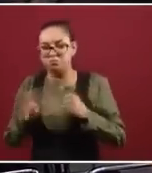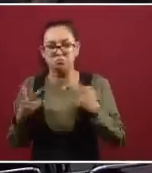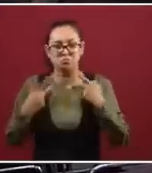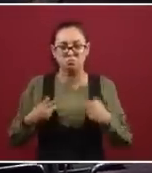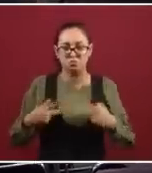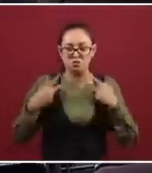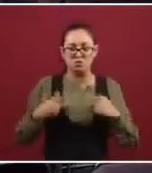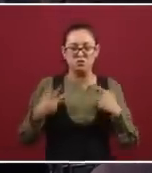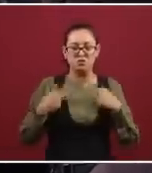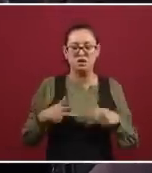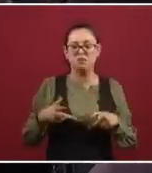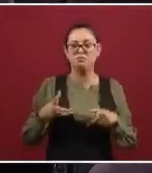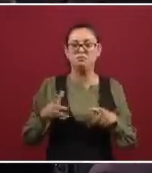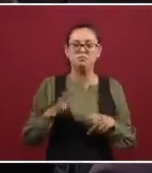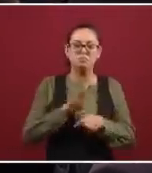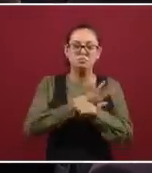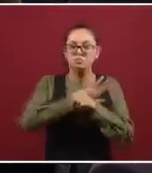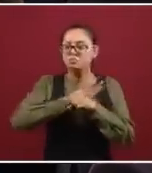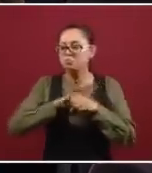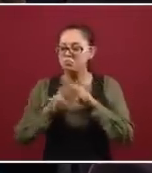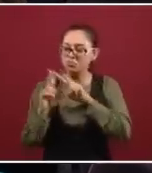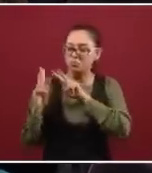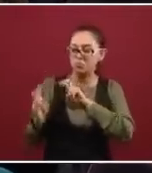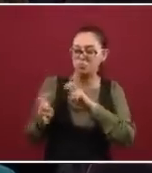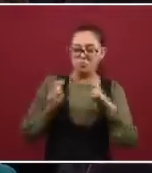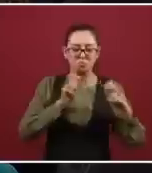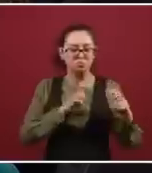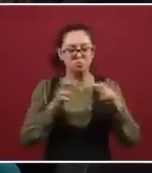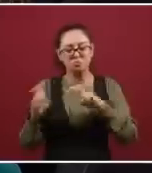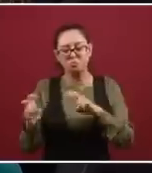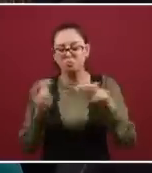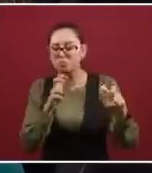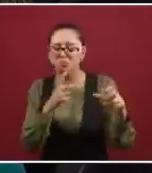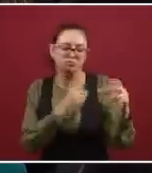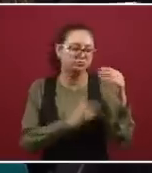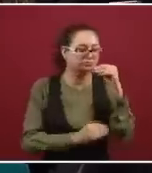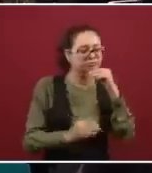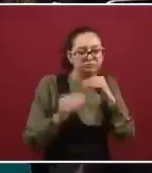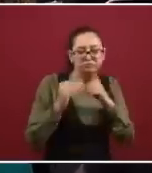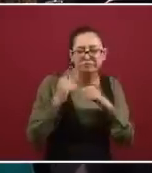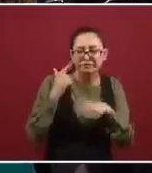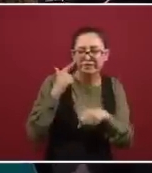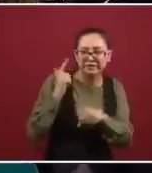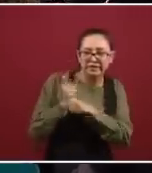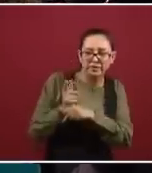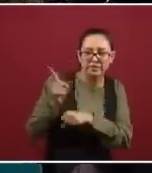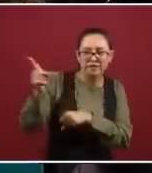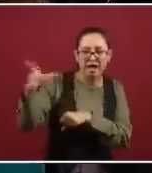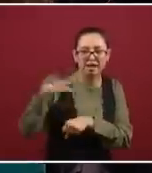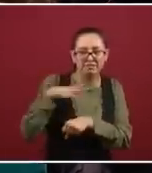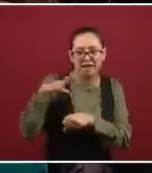de informantes. Bueno, todavía hasta hace unos meses